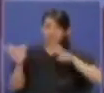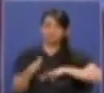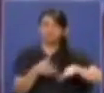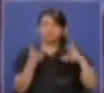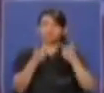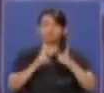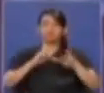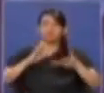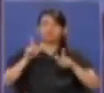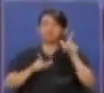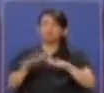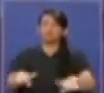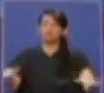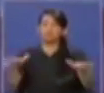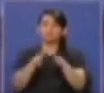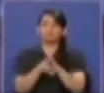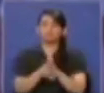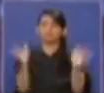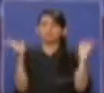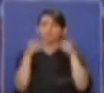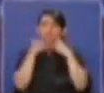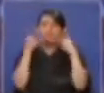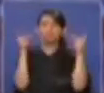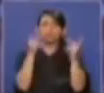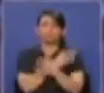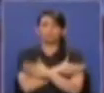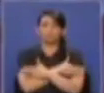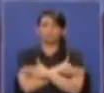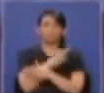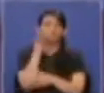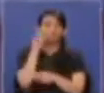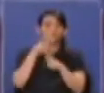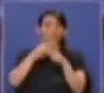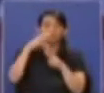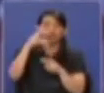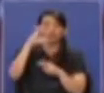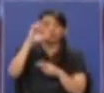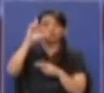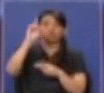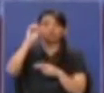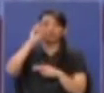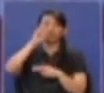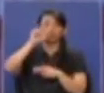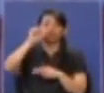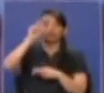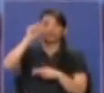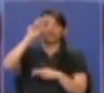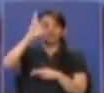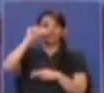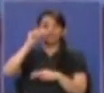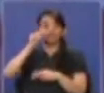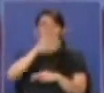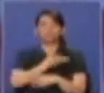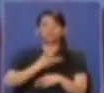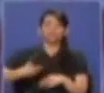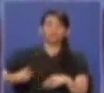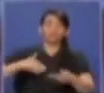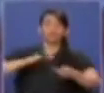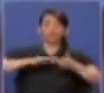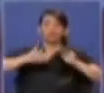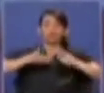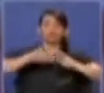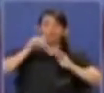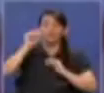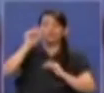la comunidad, en especial un saludo a doña Clorinda Lucas, presidenta de la comuna El Aromo y una de las